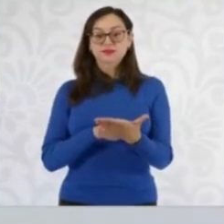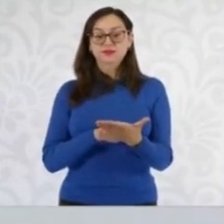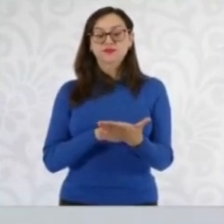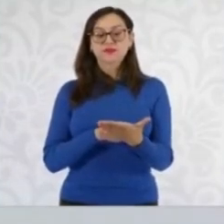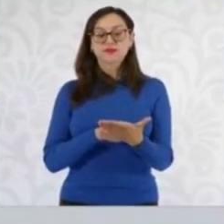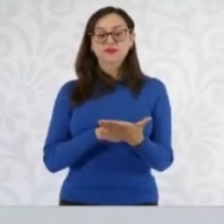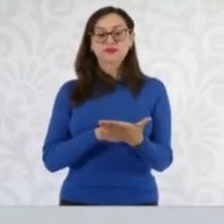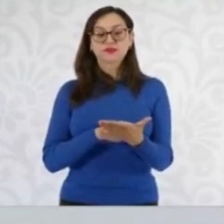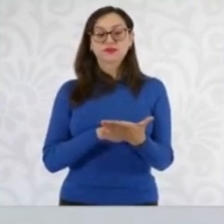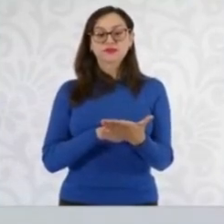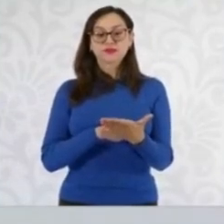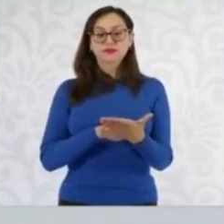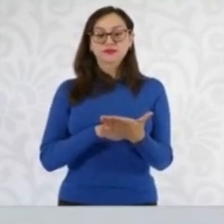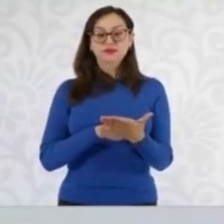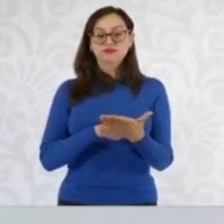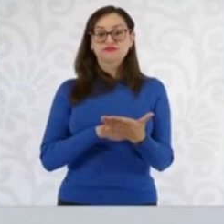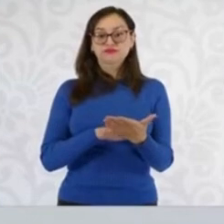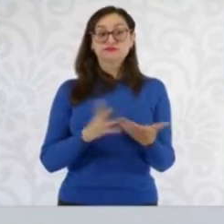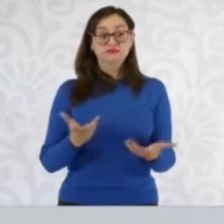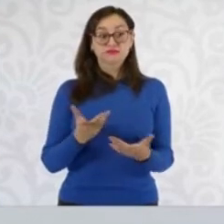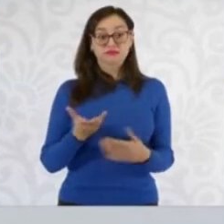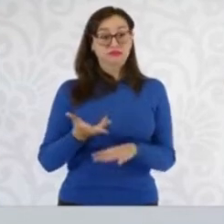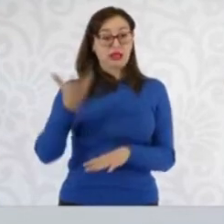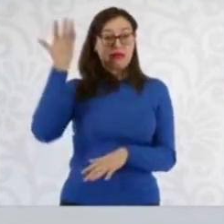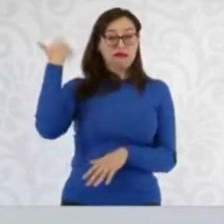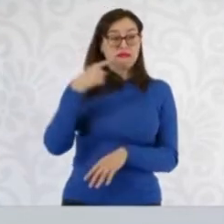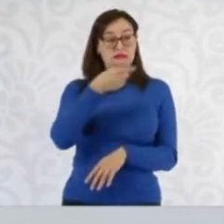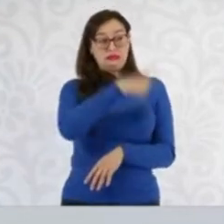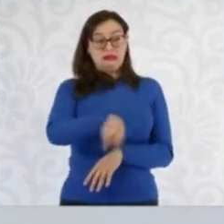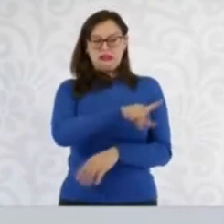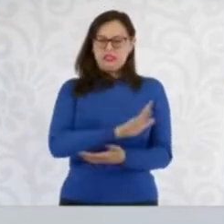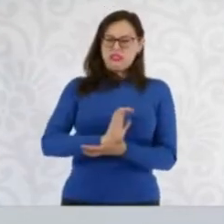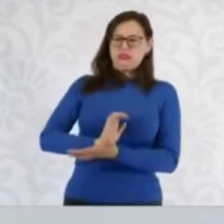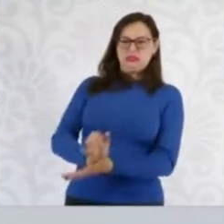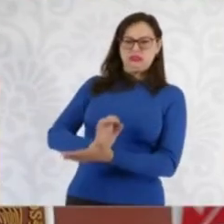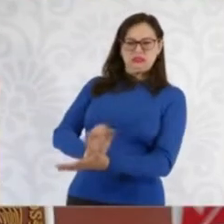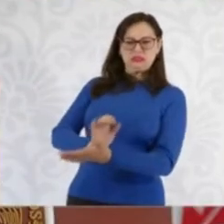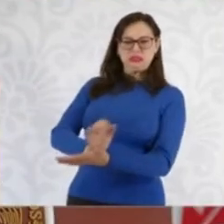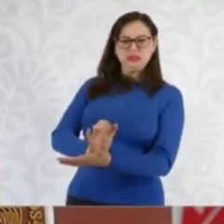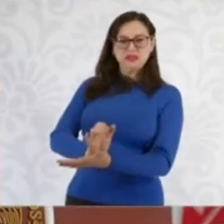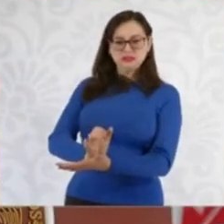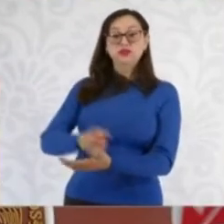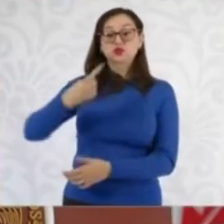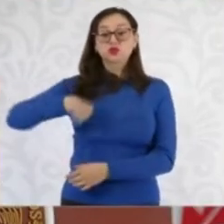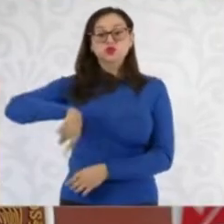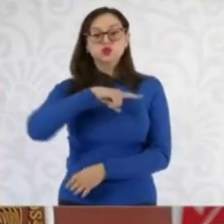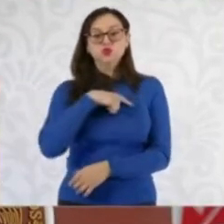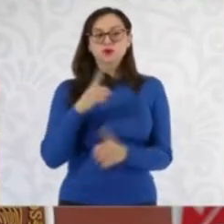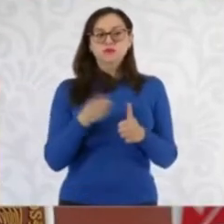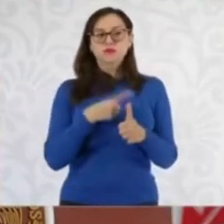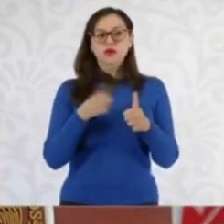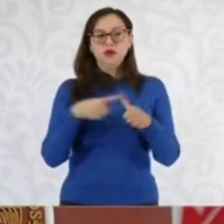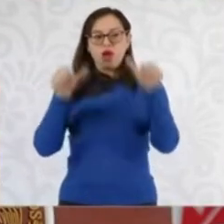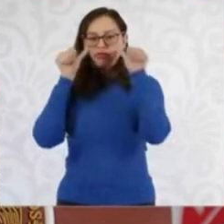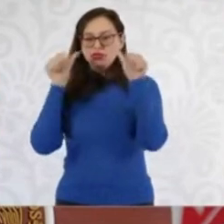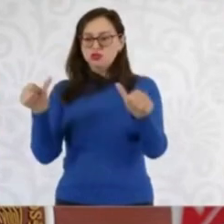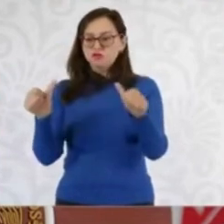al que humillaron durante tanto tiempo. Nosotros tenemos esa obligación y así vamos a seguir